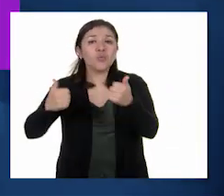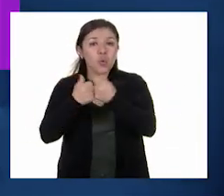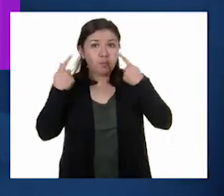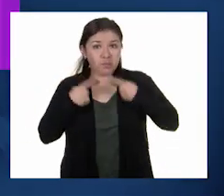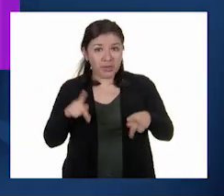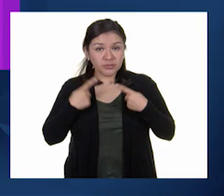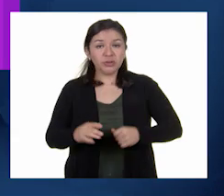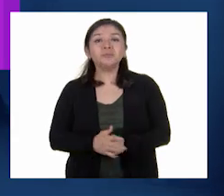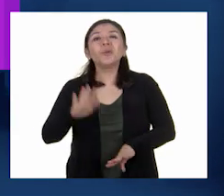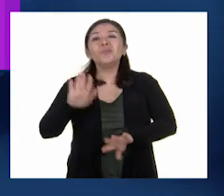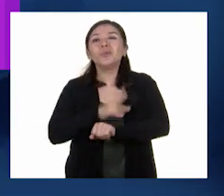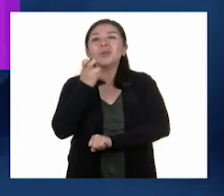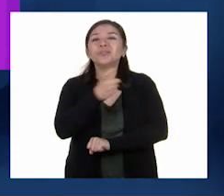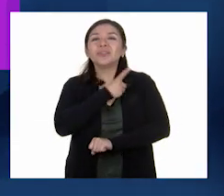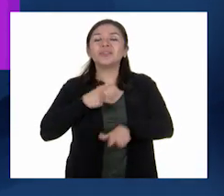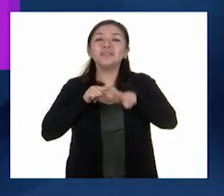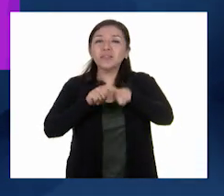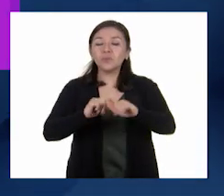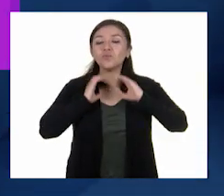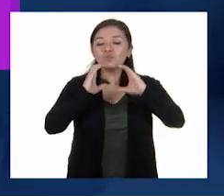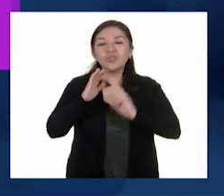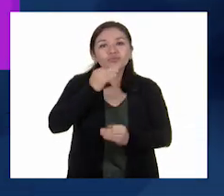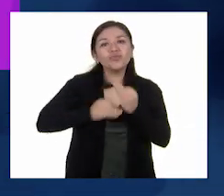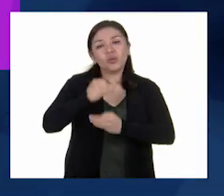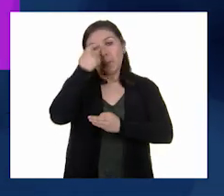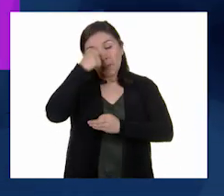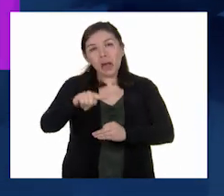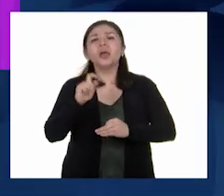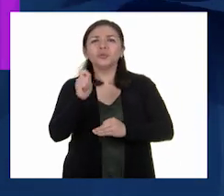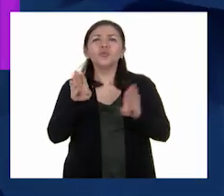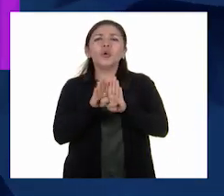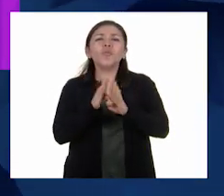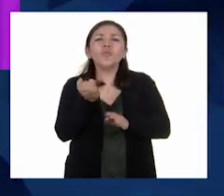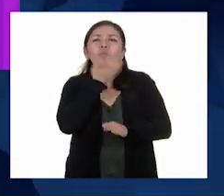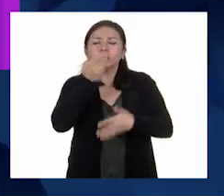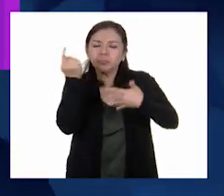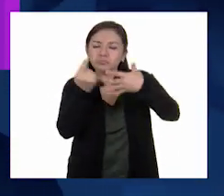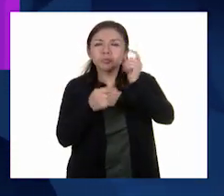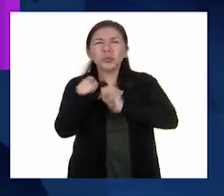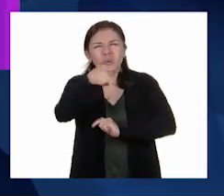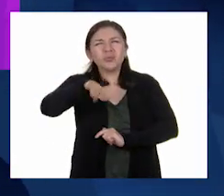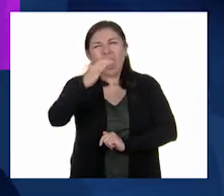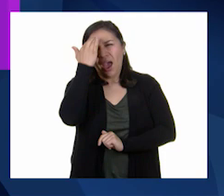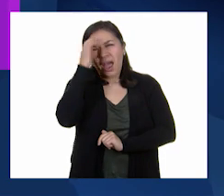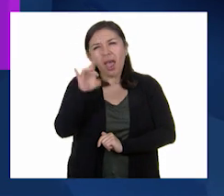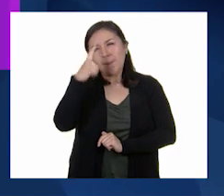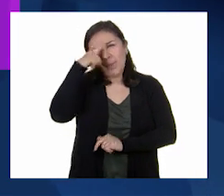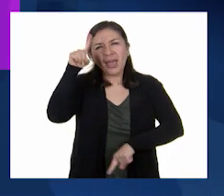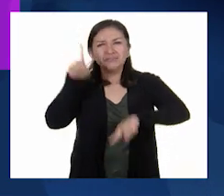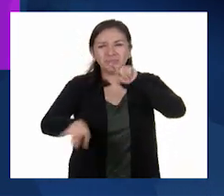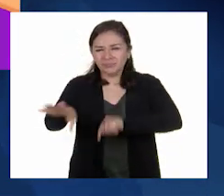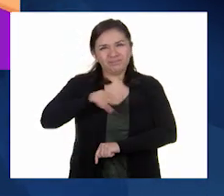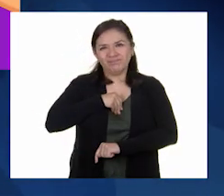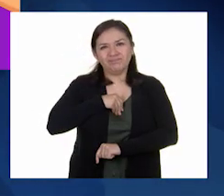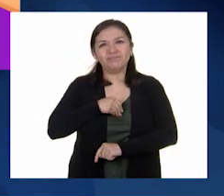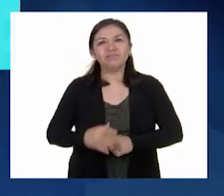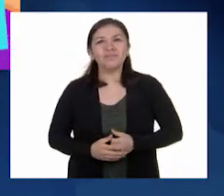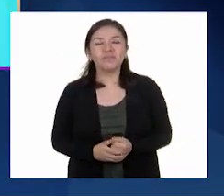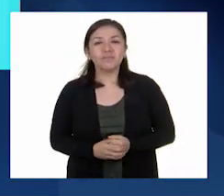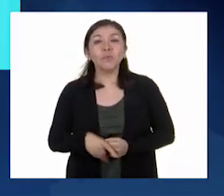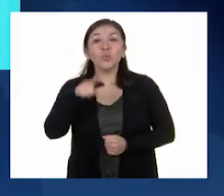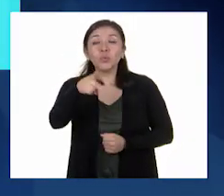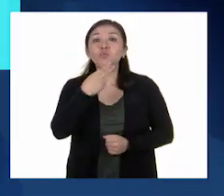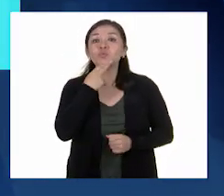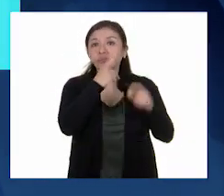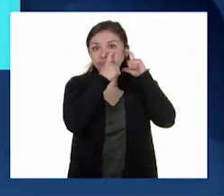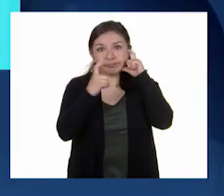personas. Por eso hay que continuar cuidándonos siguiendo las buenas prácticas que ya todos conocemos para evitar contagiarnos.